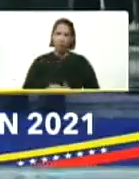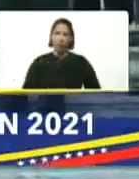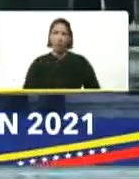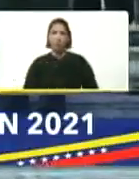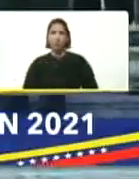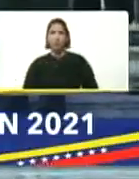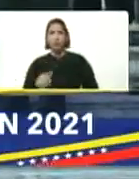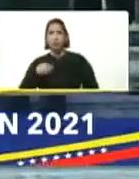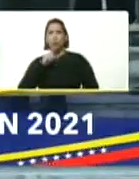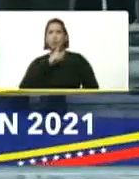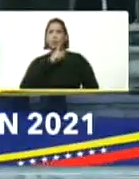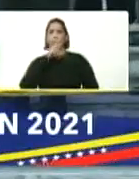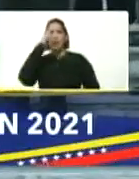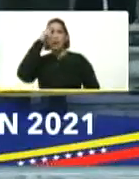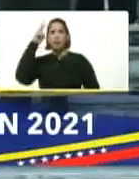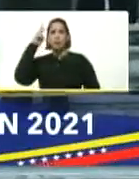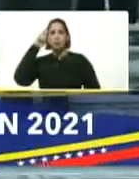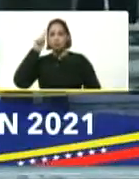te voy a nombrar canciller.